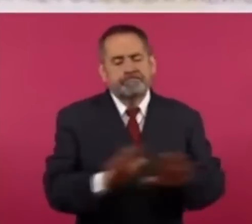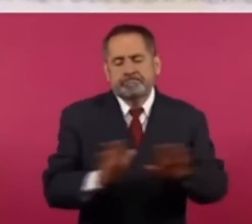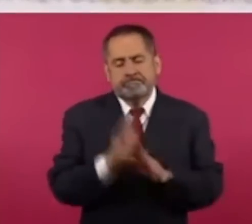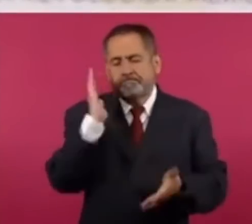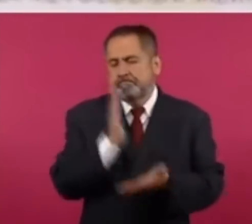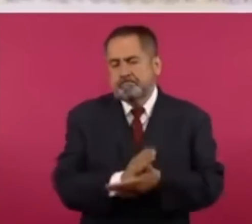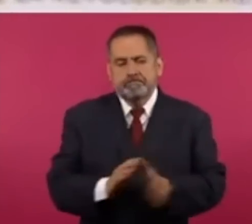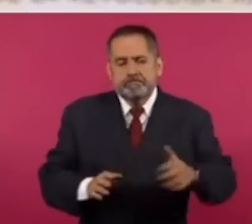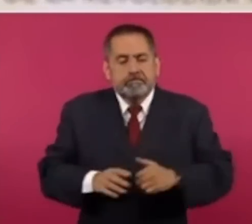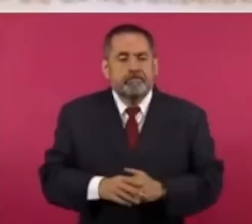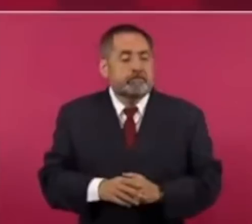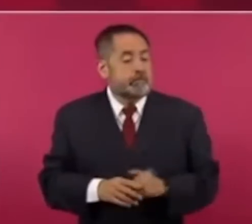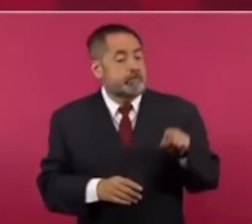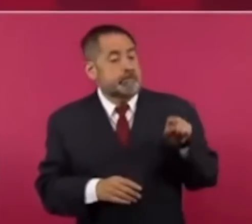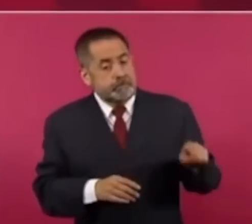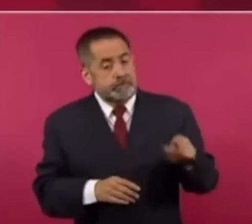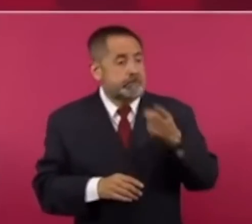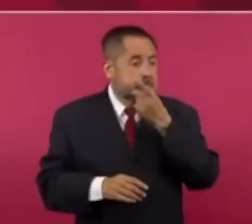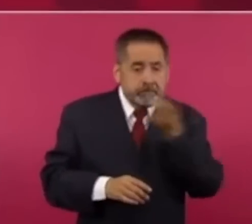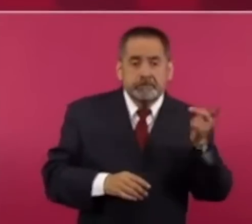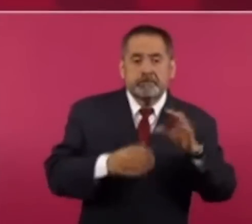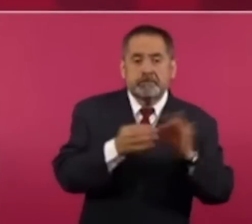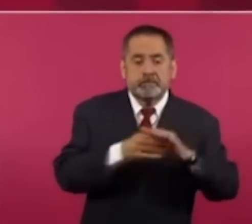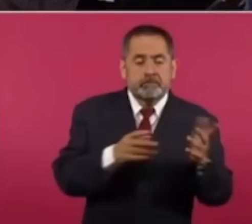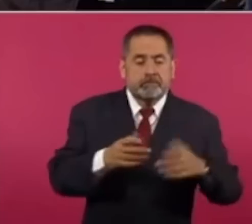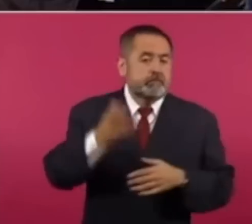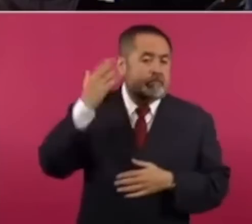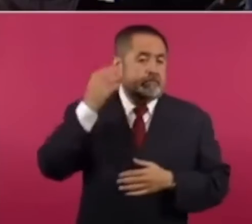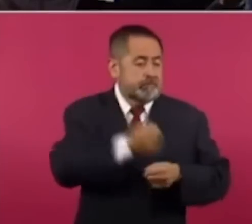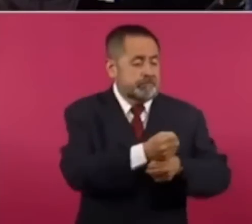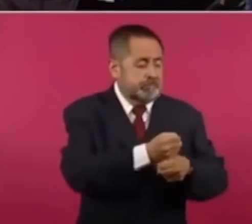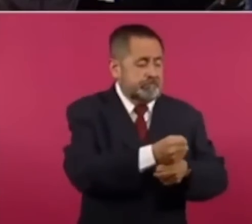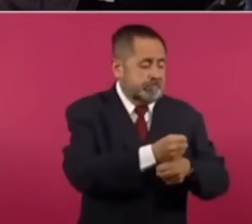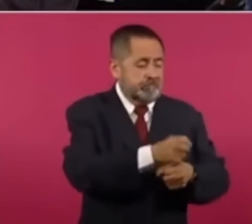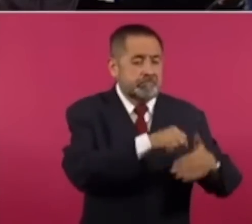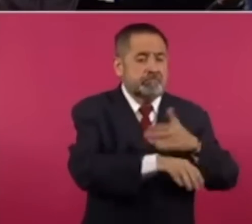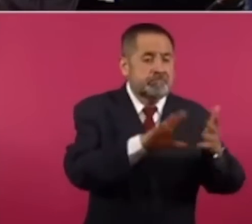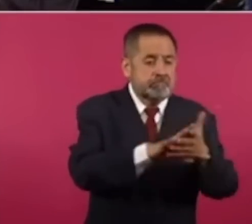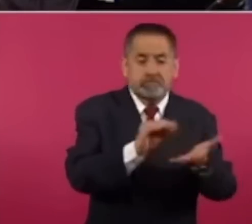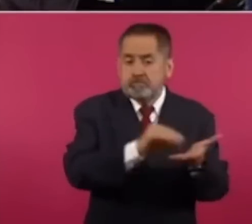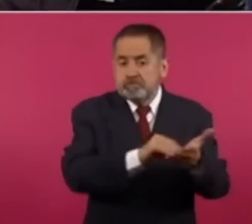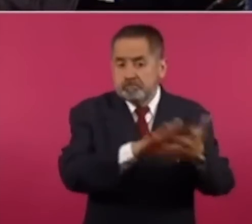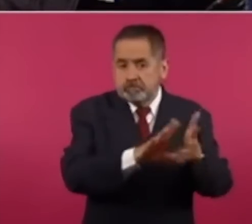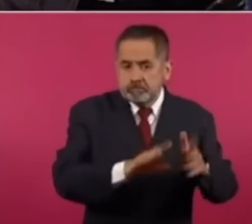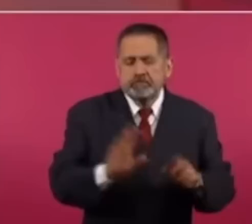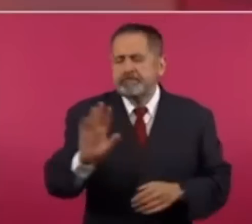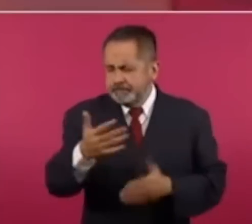Y lo que dicen es de que los torturados todavía no salen, van a salir.